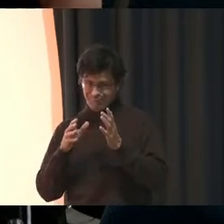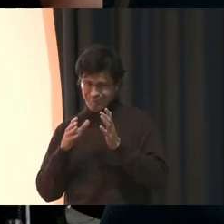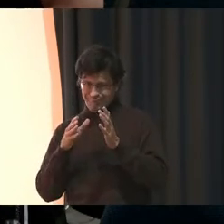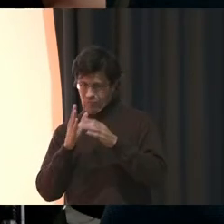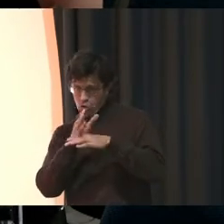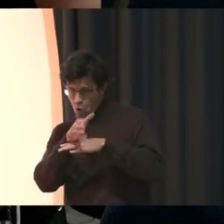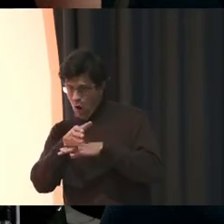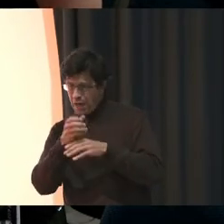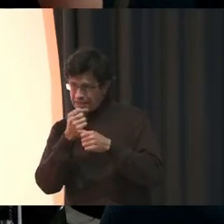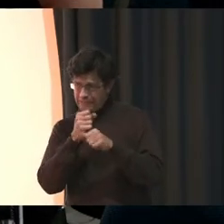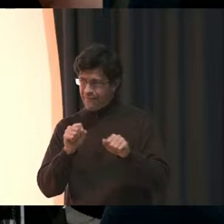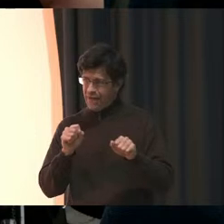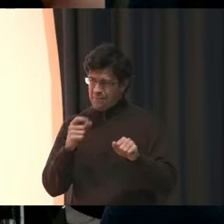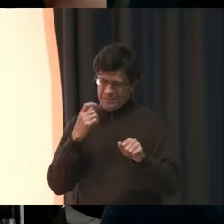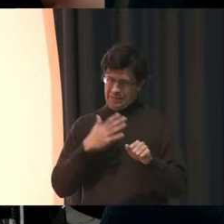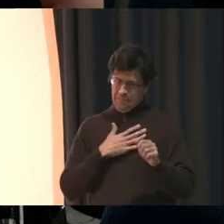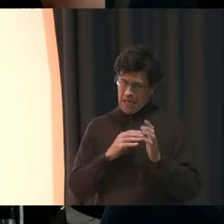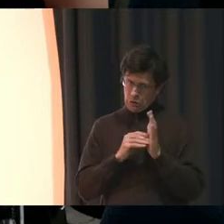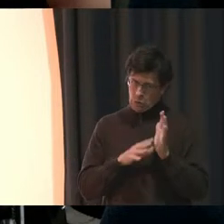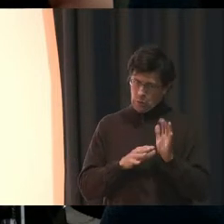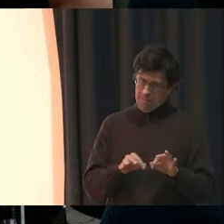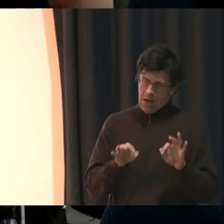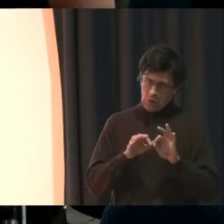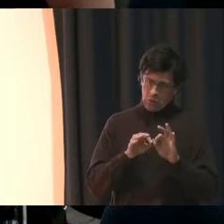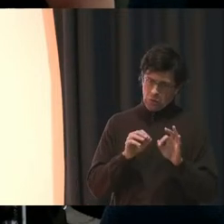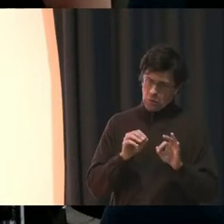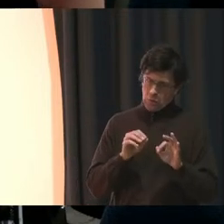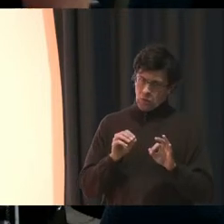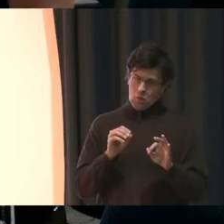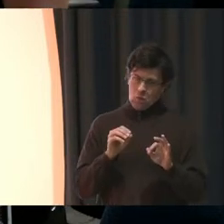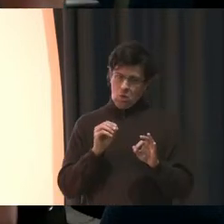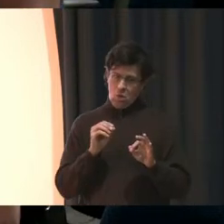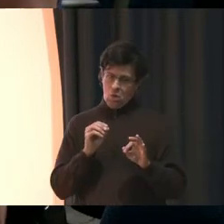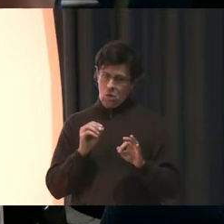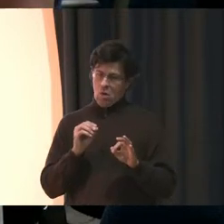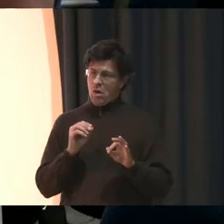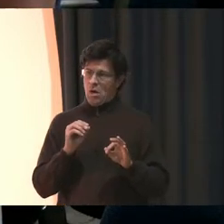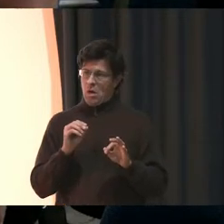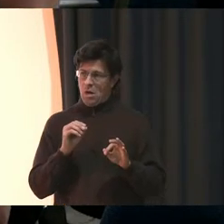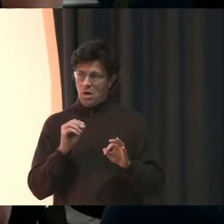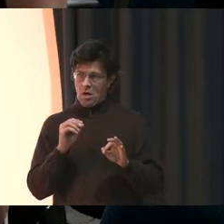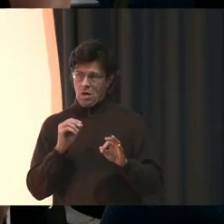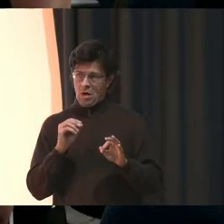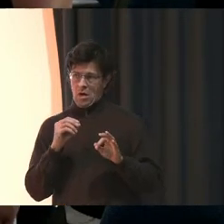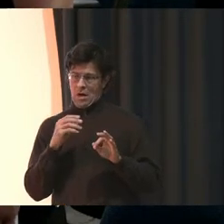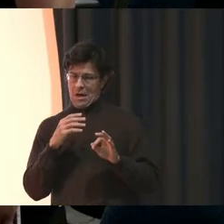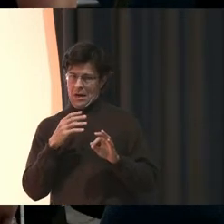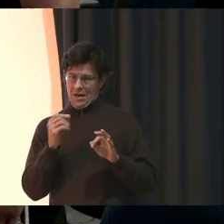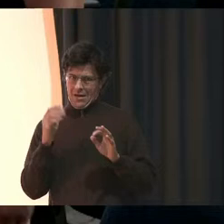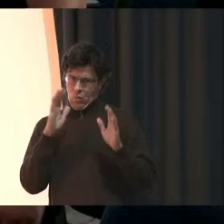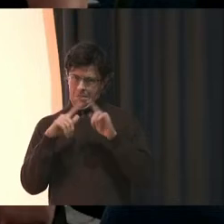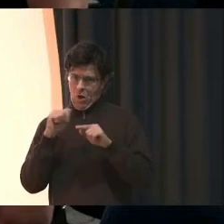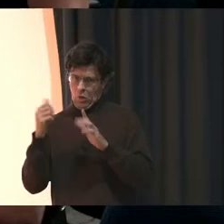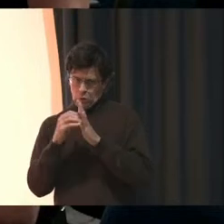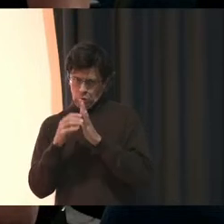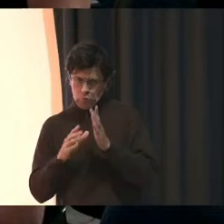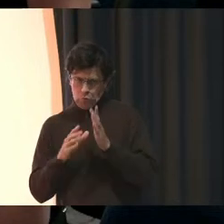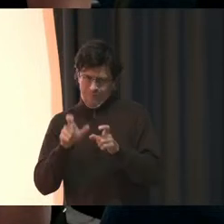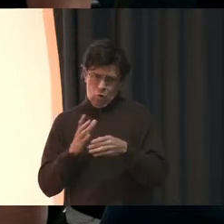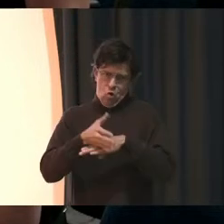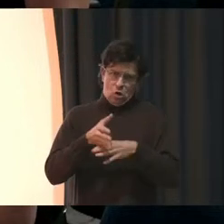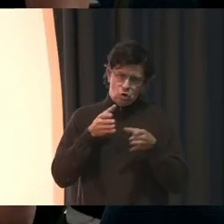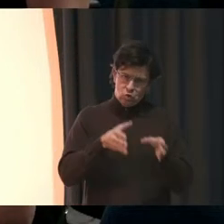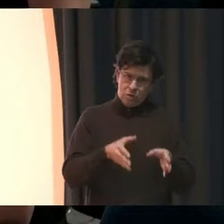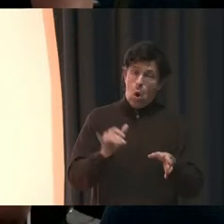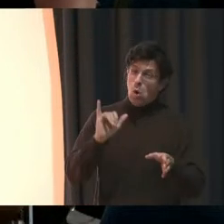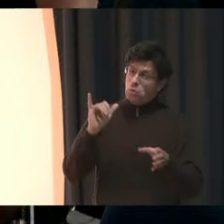Porque mi estudiante matters, o que me preocupa como los estudiantes y los otros estudiantes cruzanan en calle. Y también quiero agradecerle a todos los profesores y el